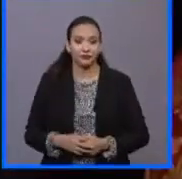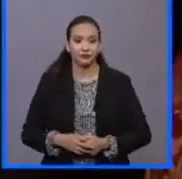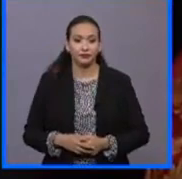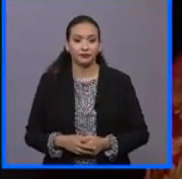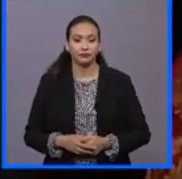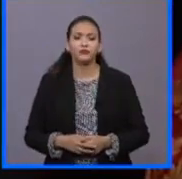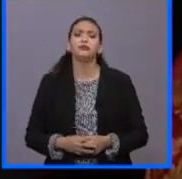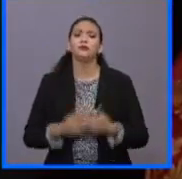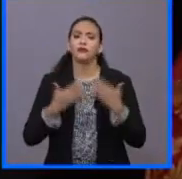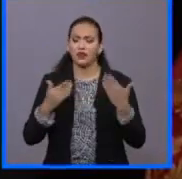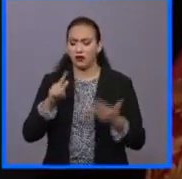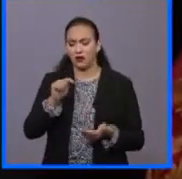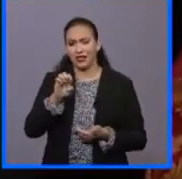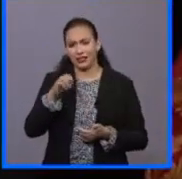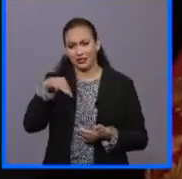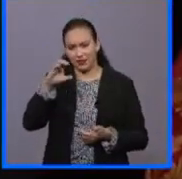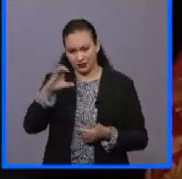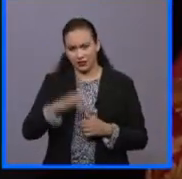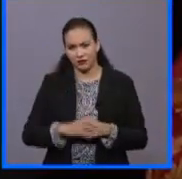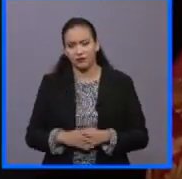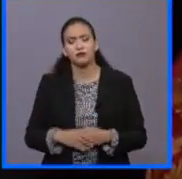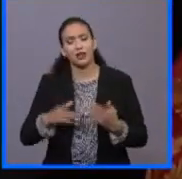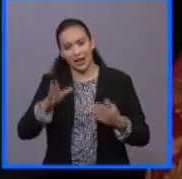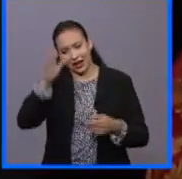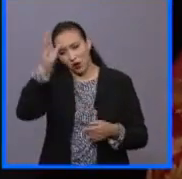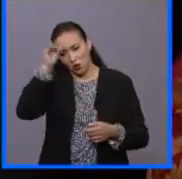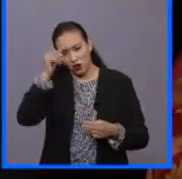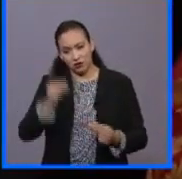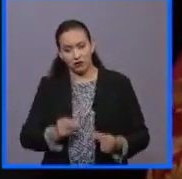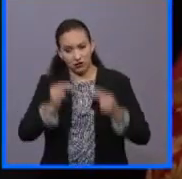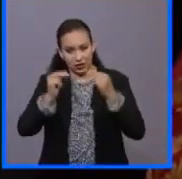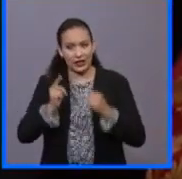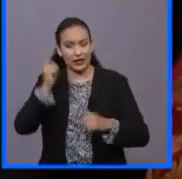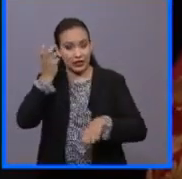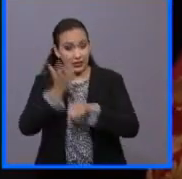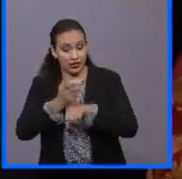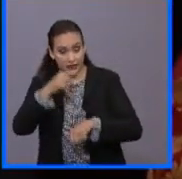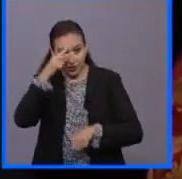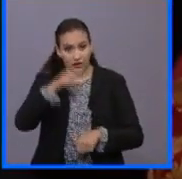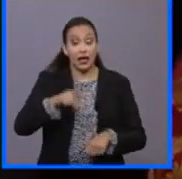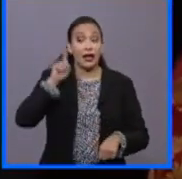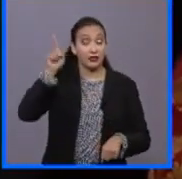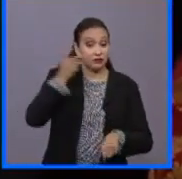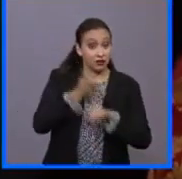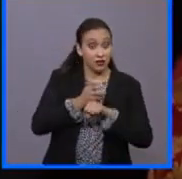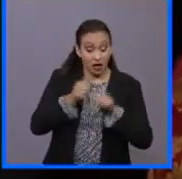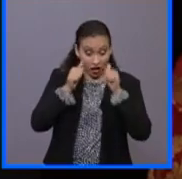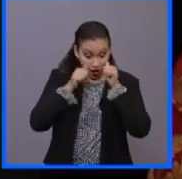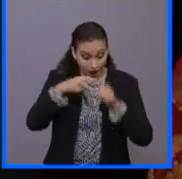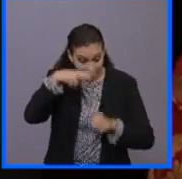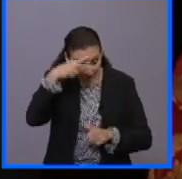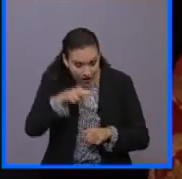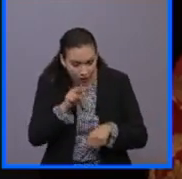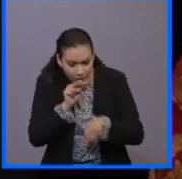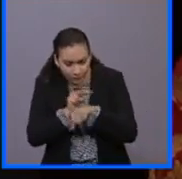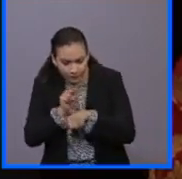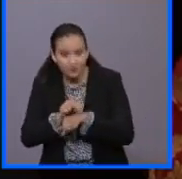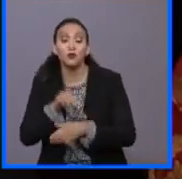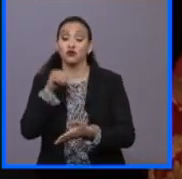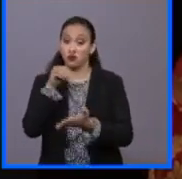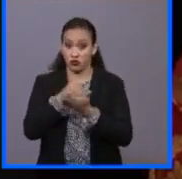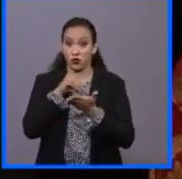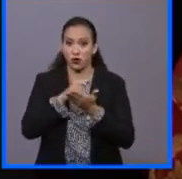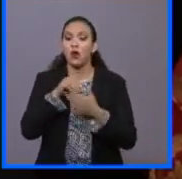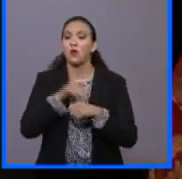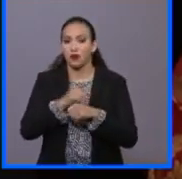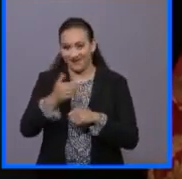A propósito del TEMEC, el gobierno de Estados Unidos está muy atento a los cambios al sistema judicial que México ha estado